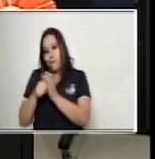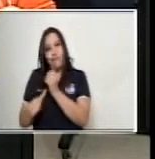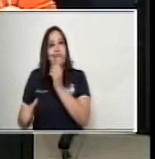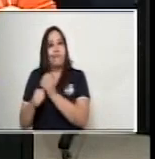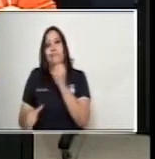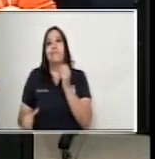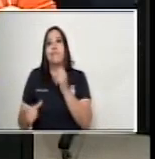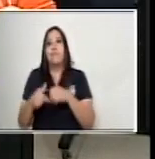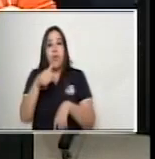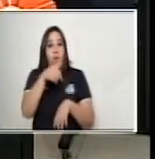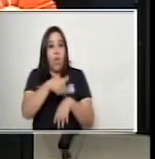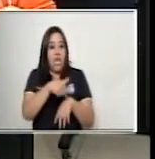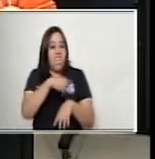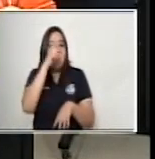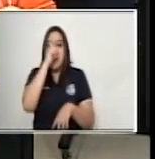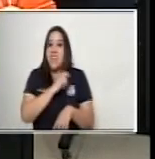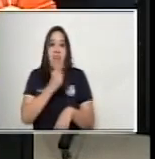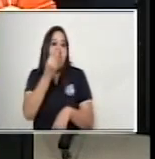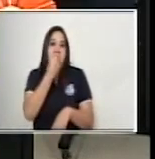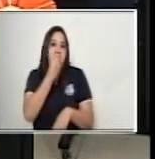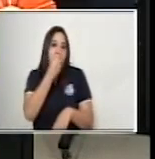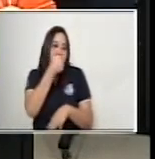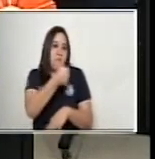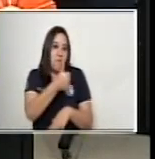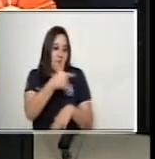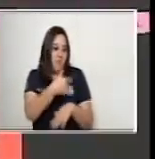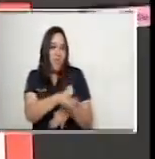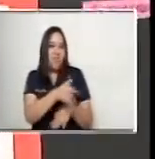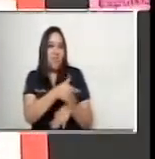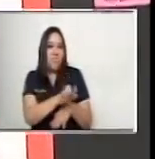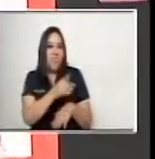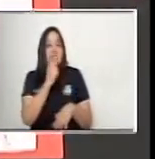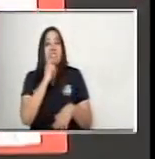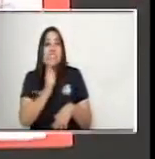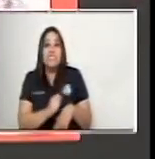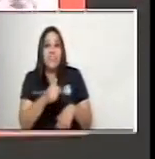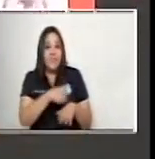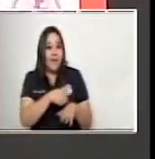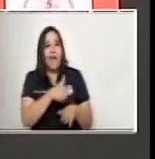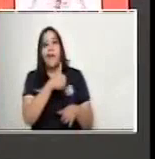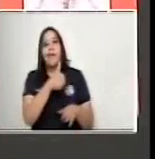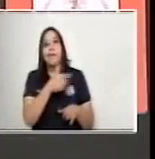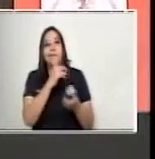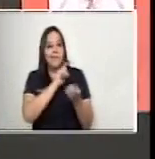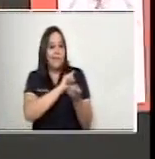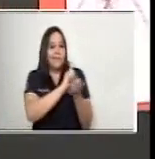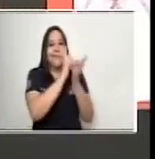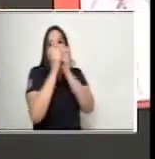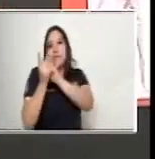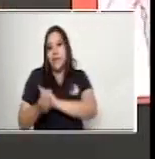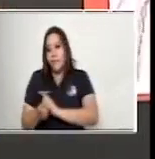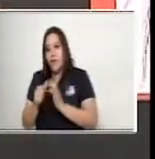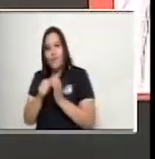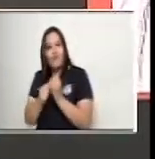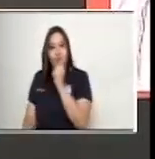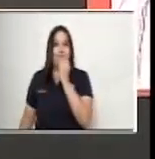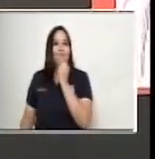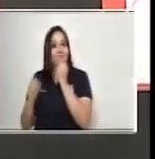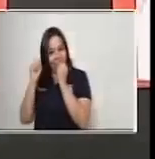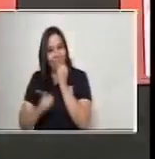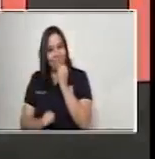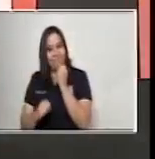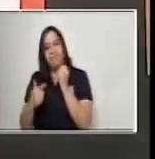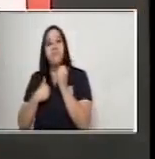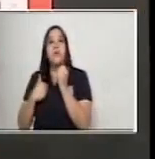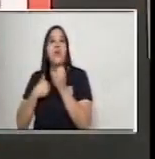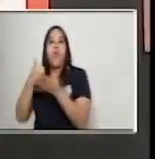no pudimos haber absorbido y también desecha parte de lo que no nos nutre.